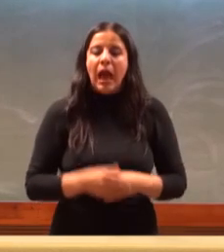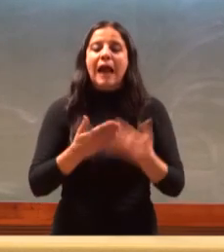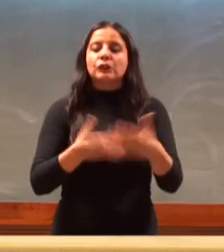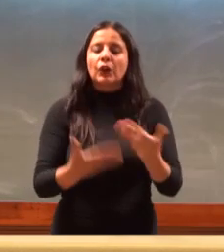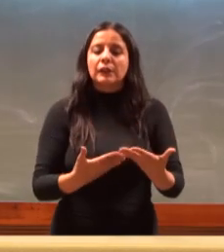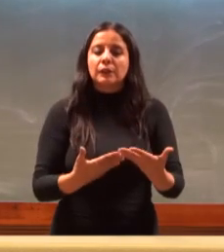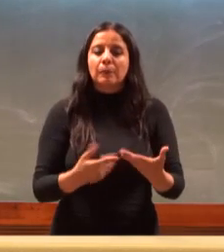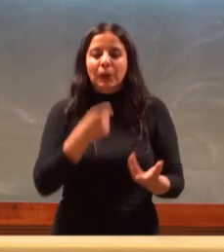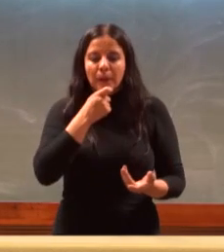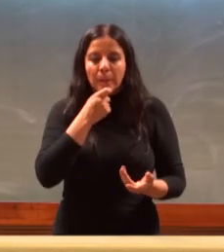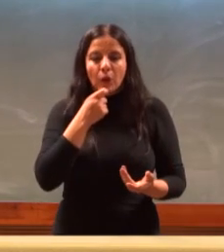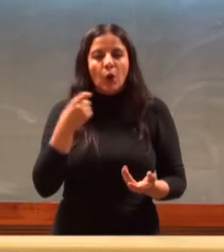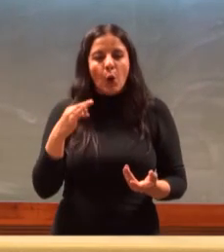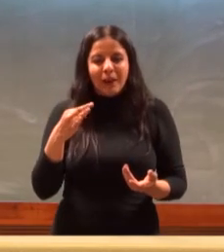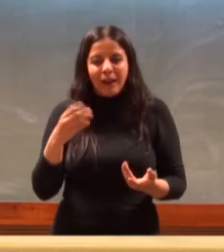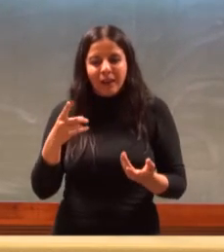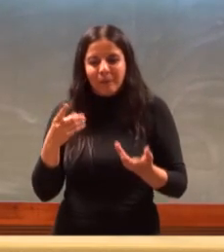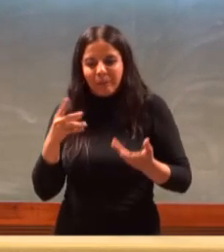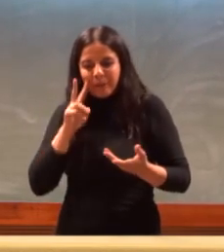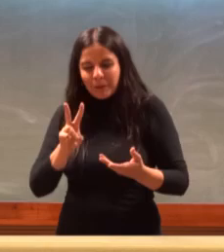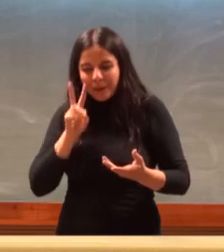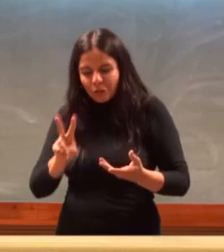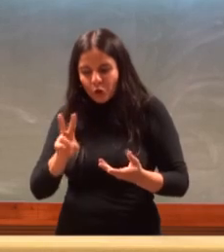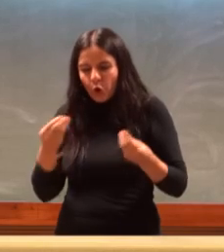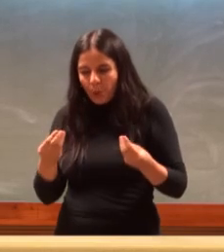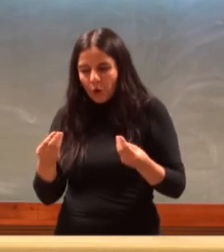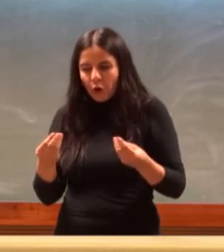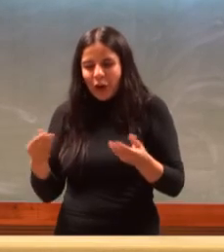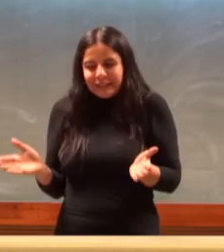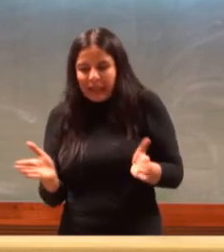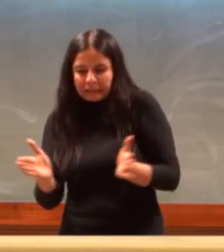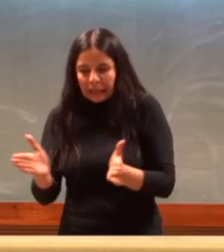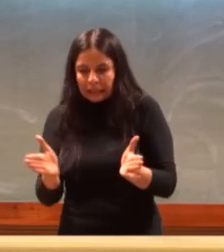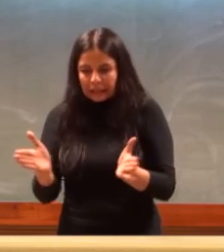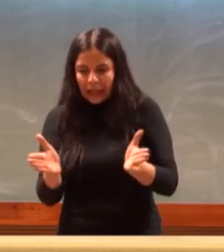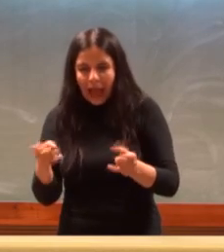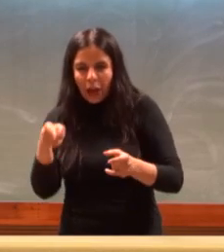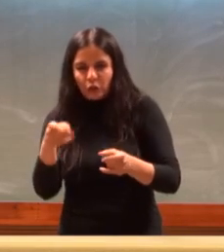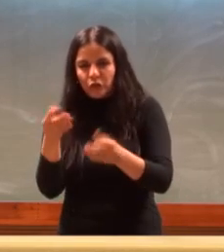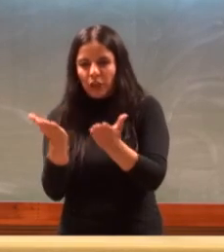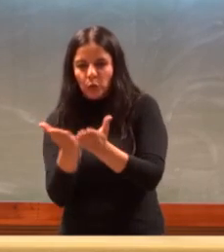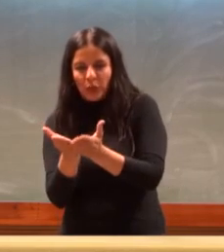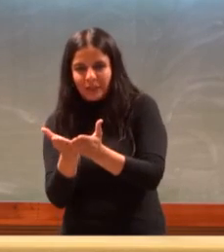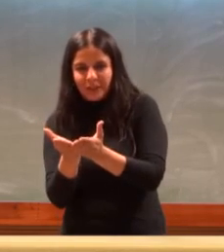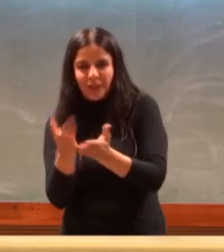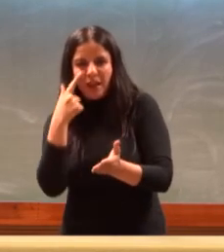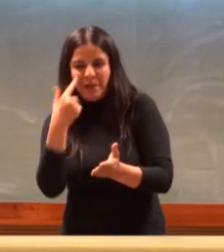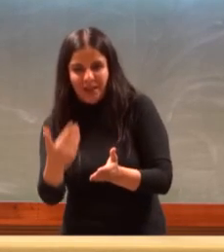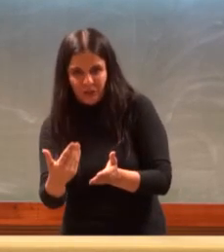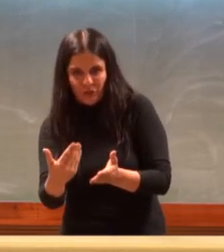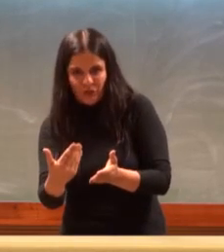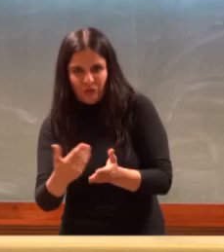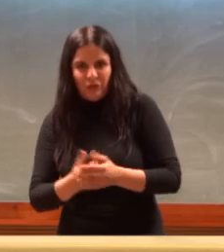a estudiantes y tesistas hacia la investigación distintos aspectos que complementen la formación que tienen sus carreras sobre investigación pero que de alguna forma